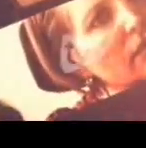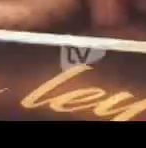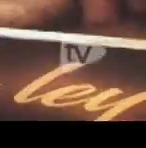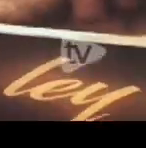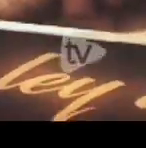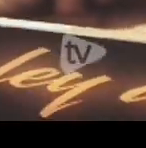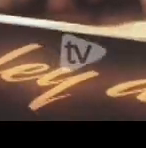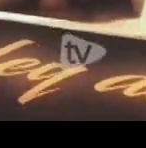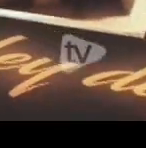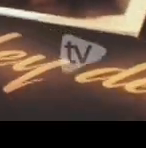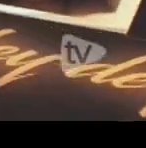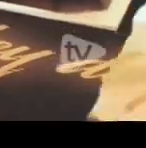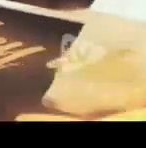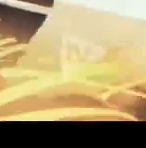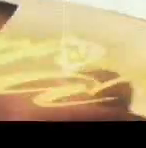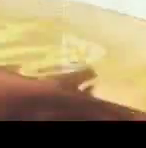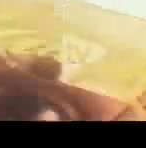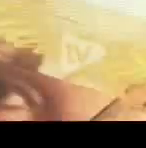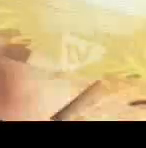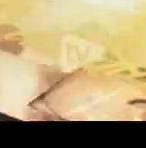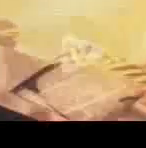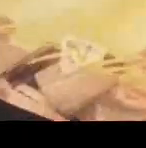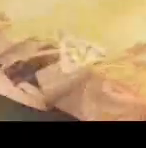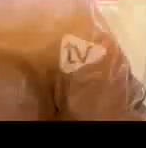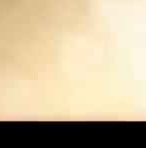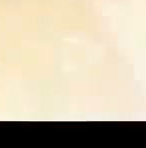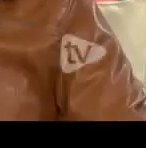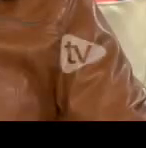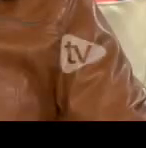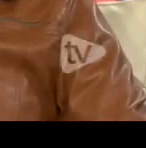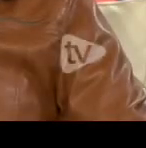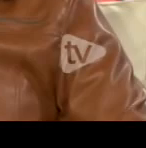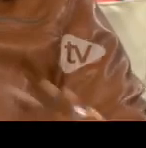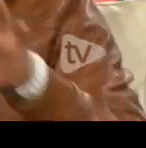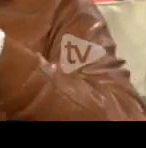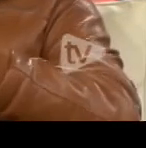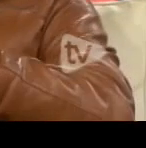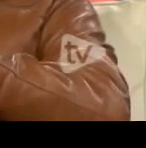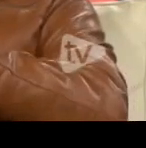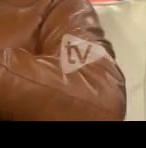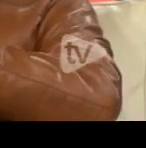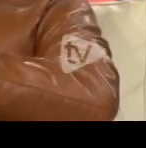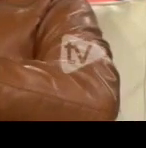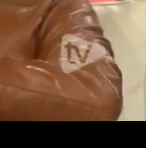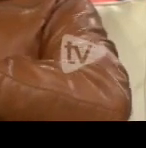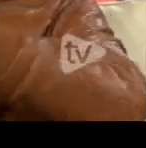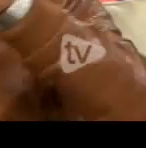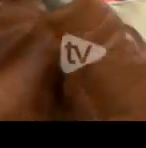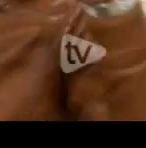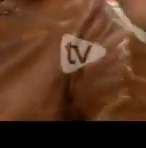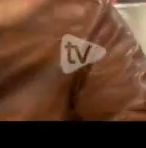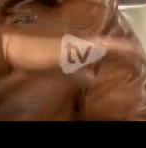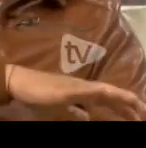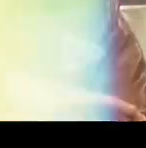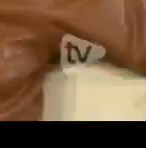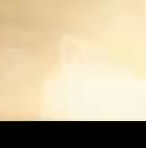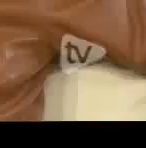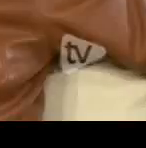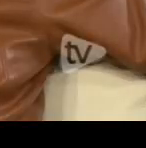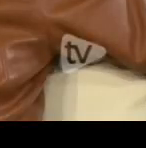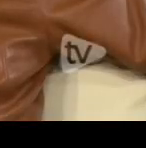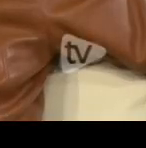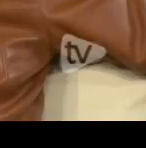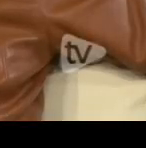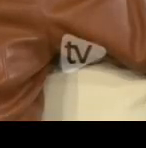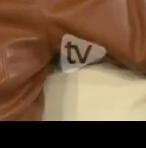Este domingo hablaremos de una nueva forma de hacer periodismo. Yo en realidad mi posición es de que la ley de comunicación no debería existir. Me parece